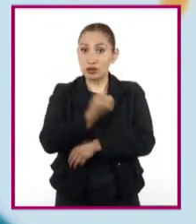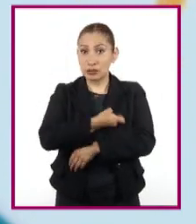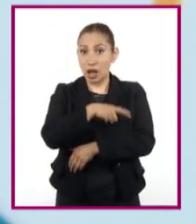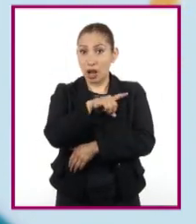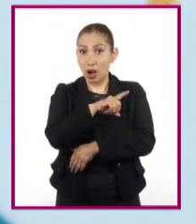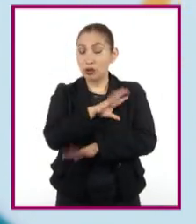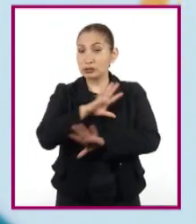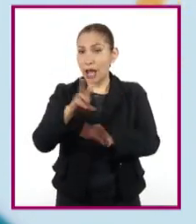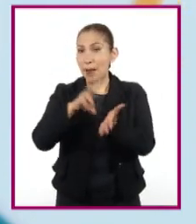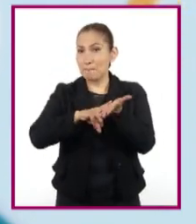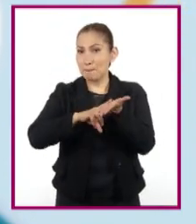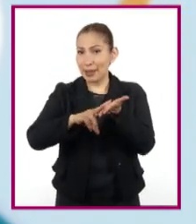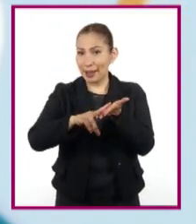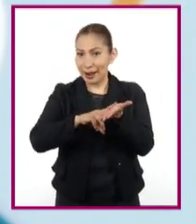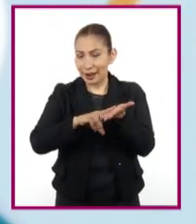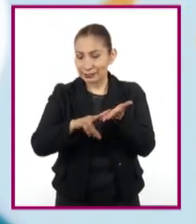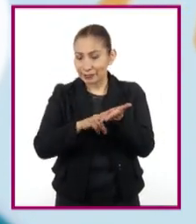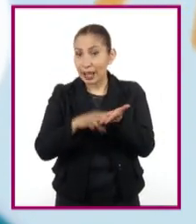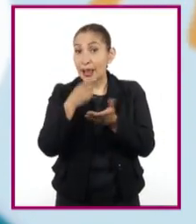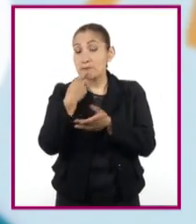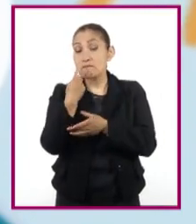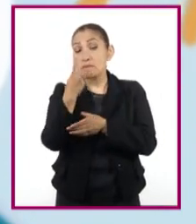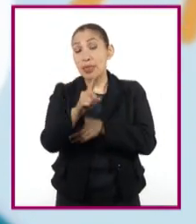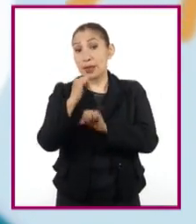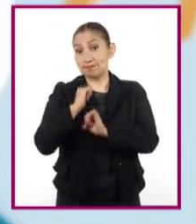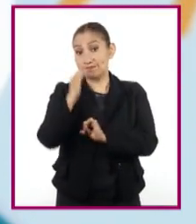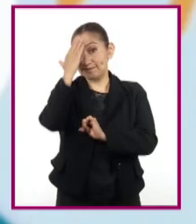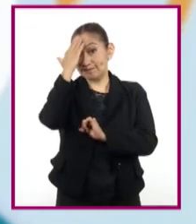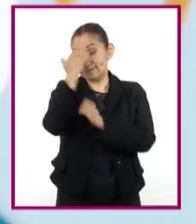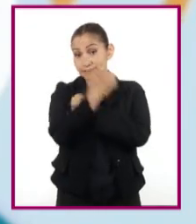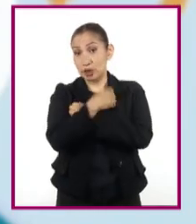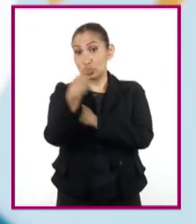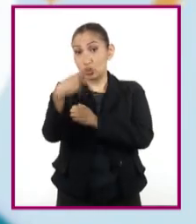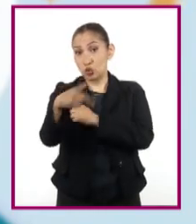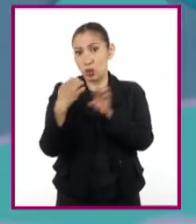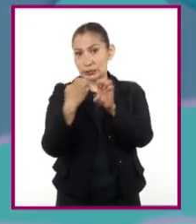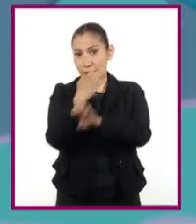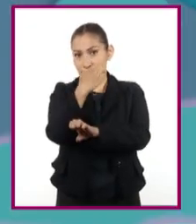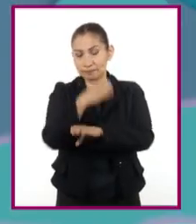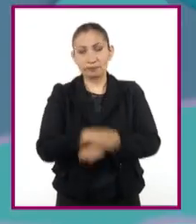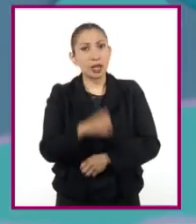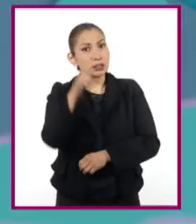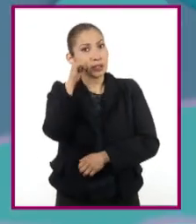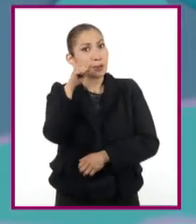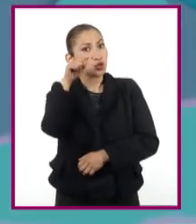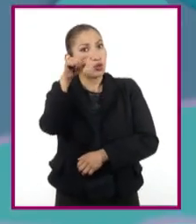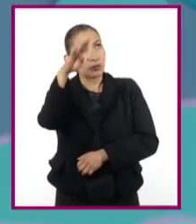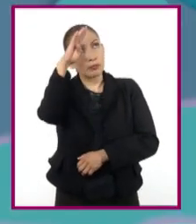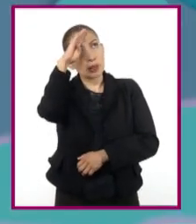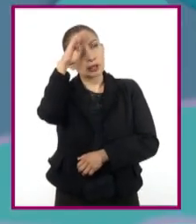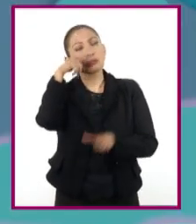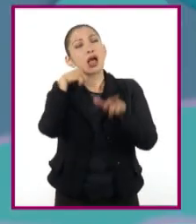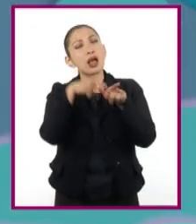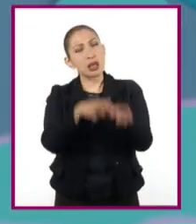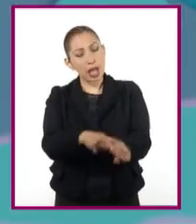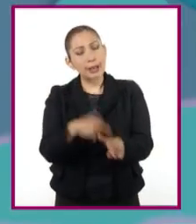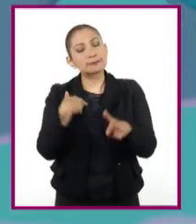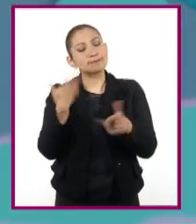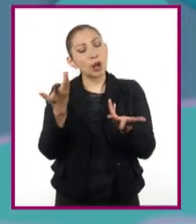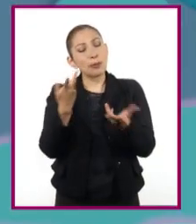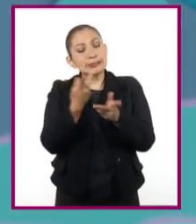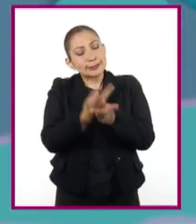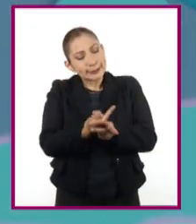sanitario esté en verde y lo indique la autoridad educativa de su entidad. Siempre tengan en mente continuar fomentando